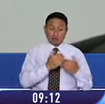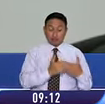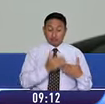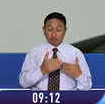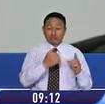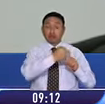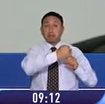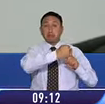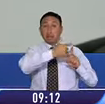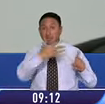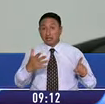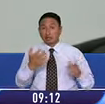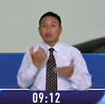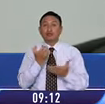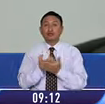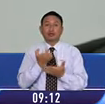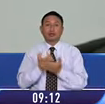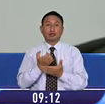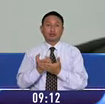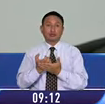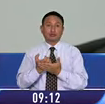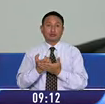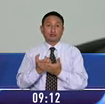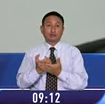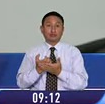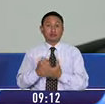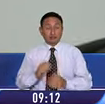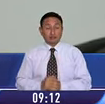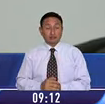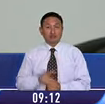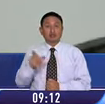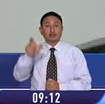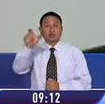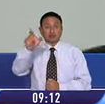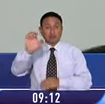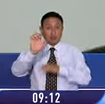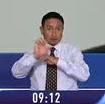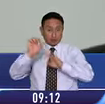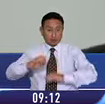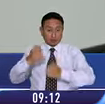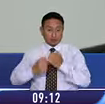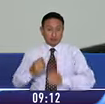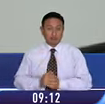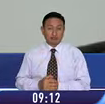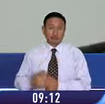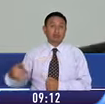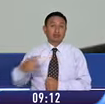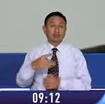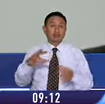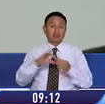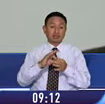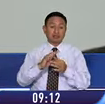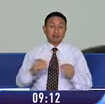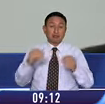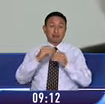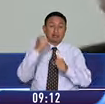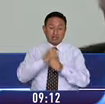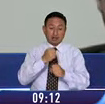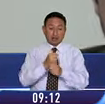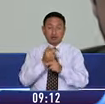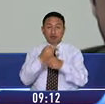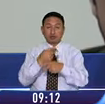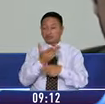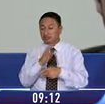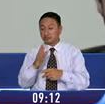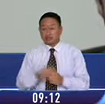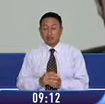repercute en el bienestar del pueblo ecuatoriano, no en relación de empleo, no incrementa la producción,